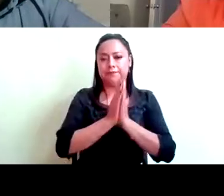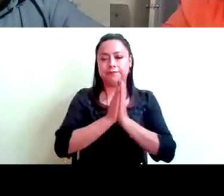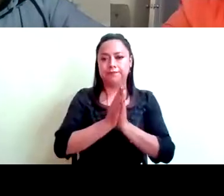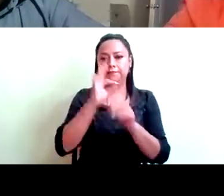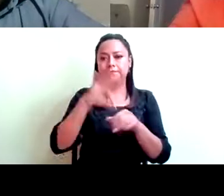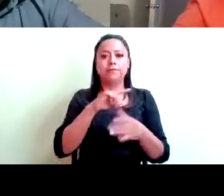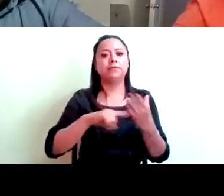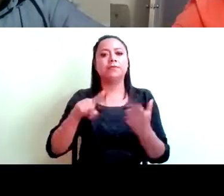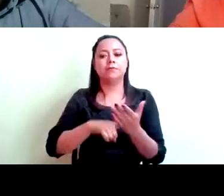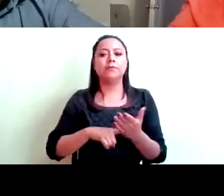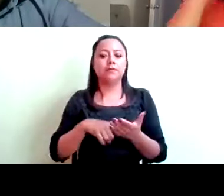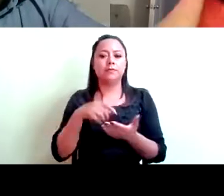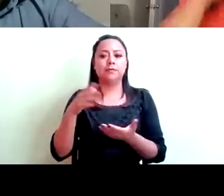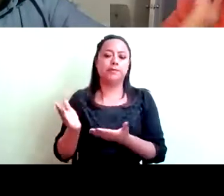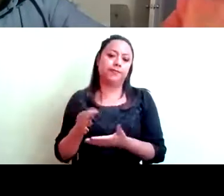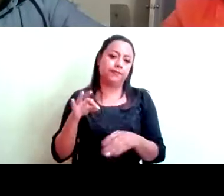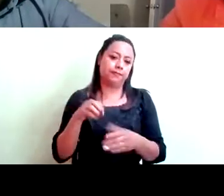la votación.